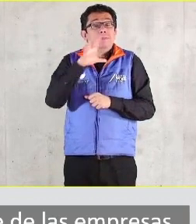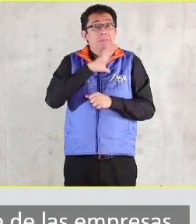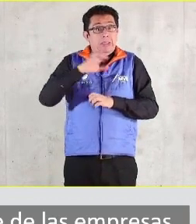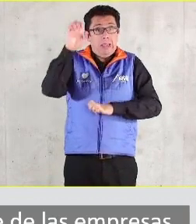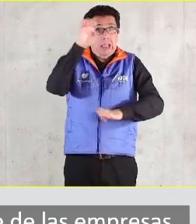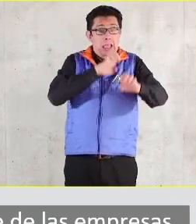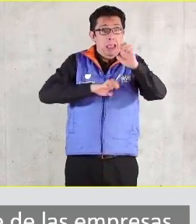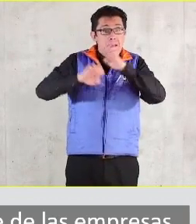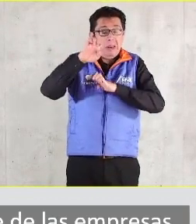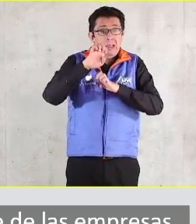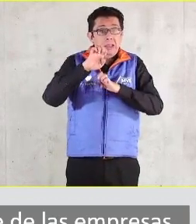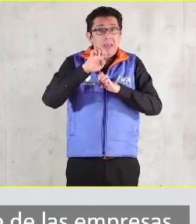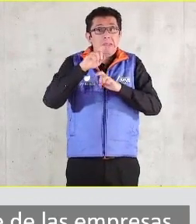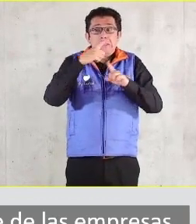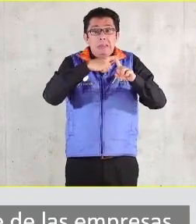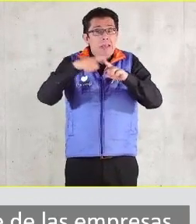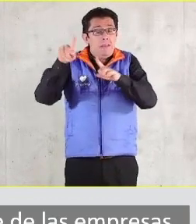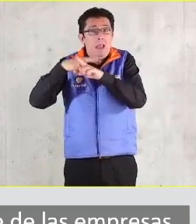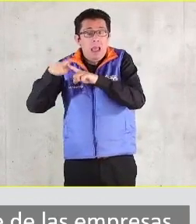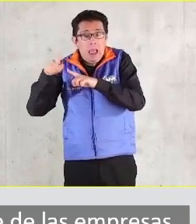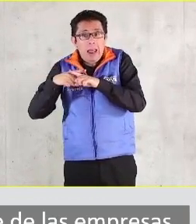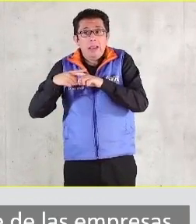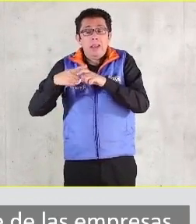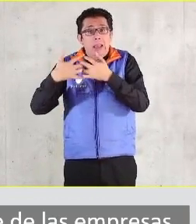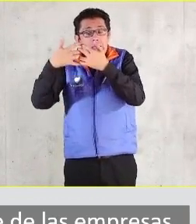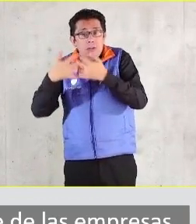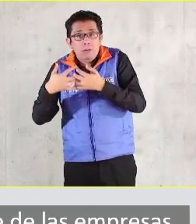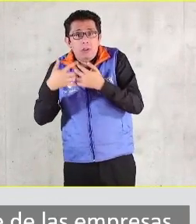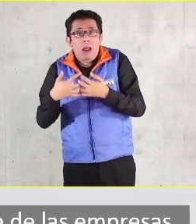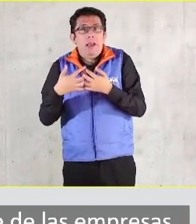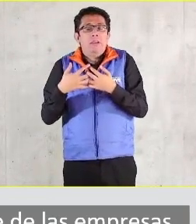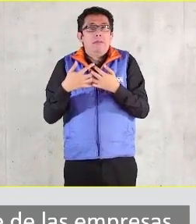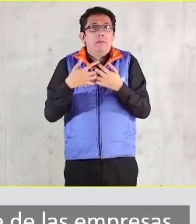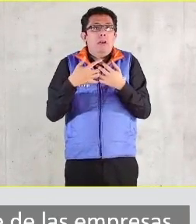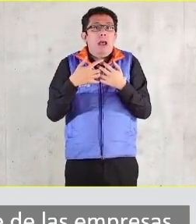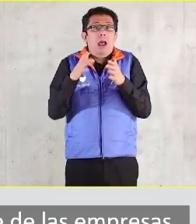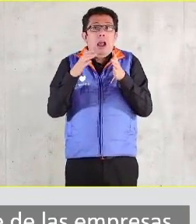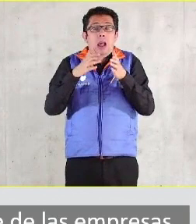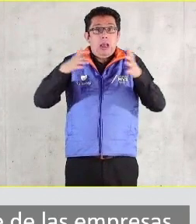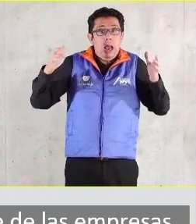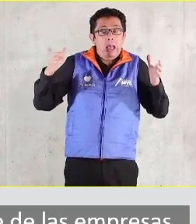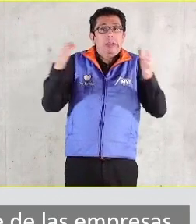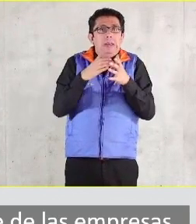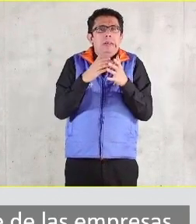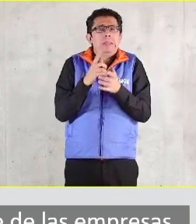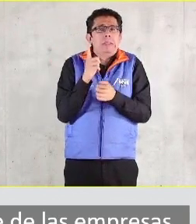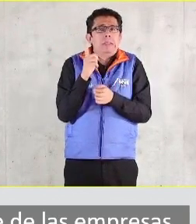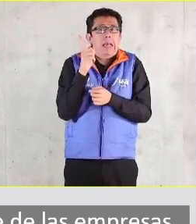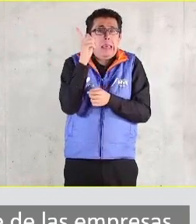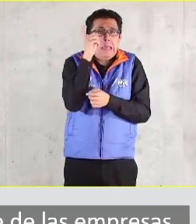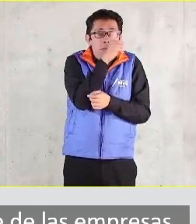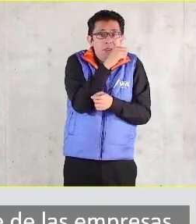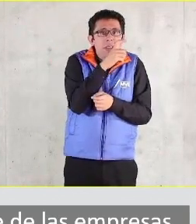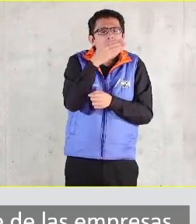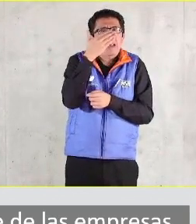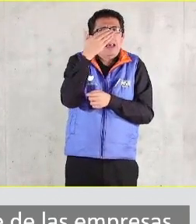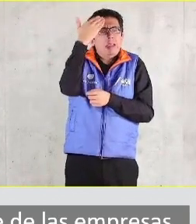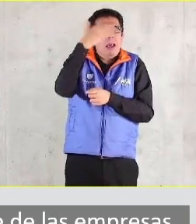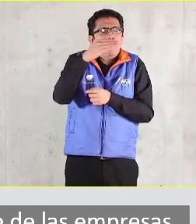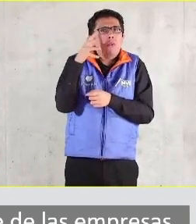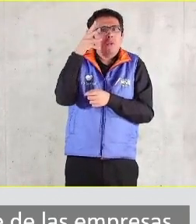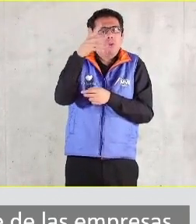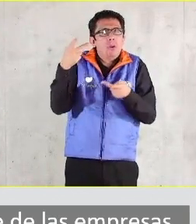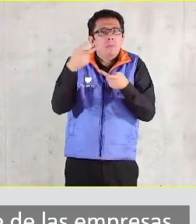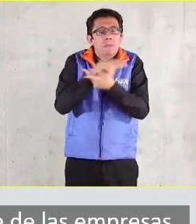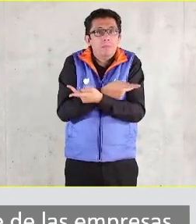empresas totalmente diferentes, de diferentes industrias, de diferentes tamaños, es muy difícil predecir, porque varían mucho los